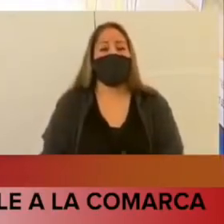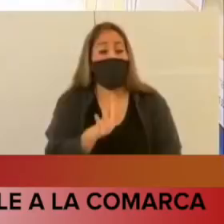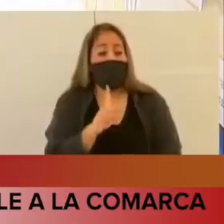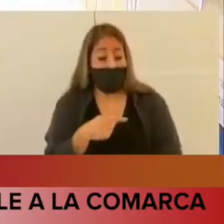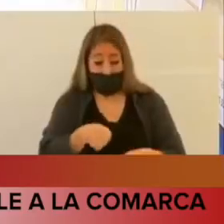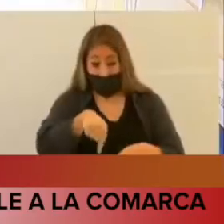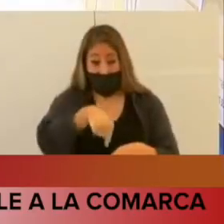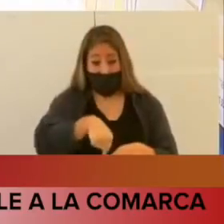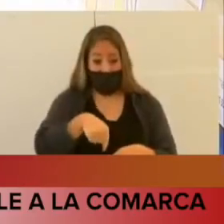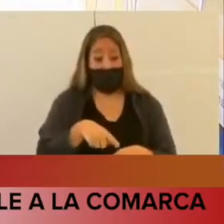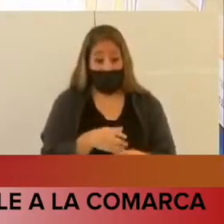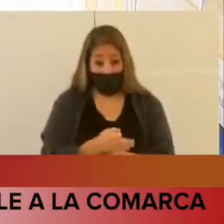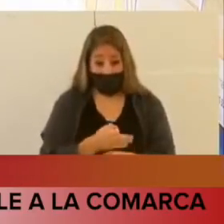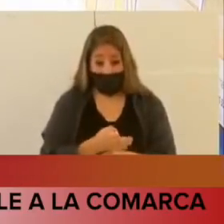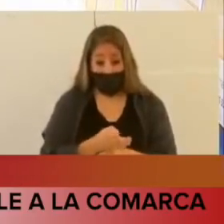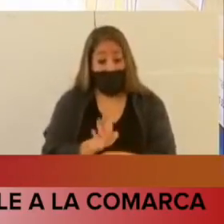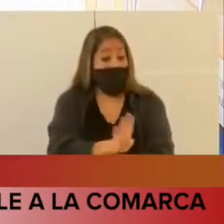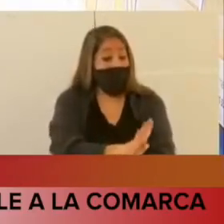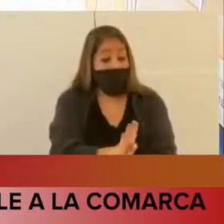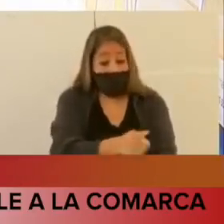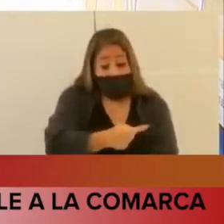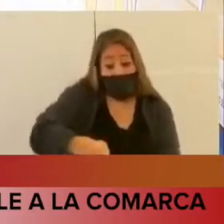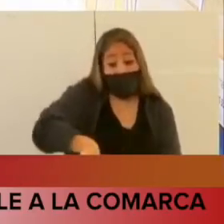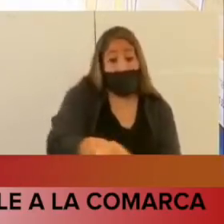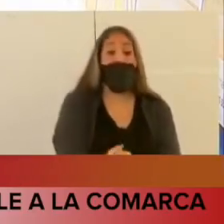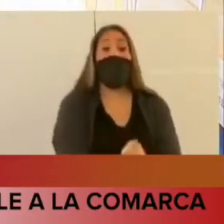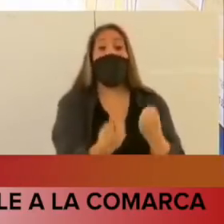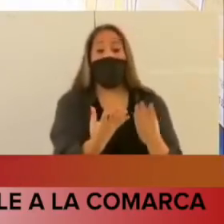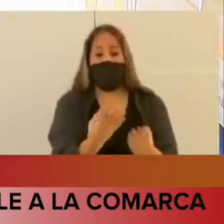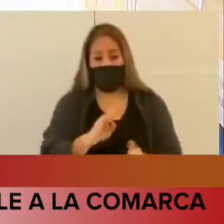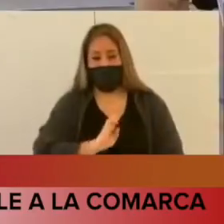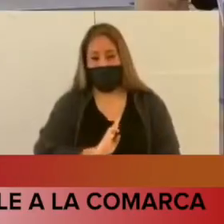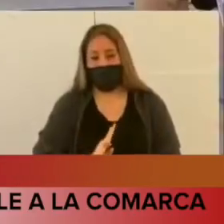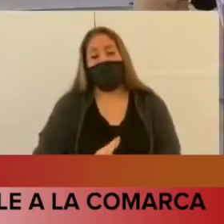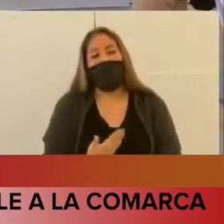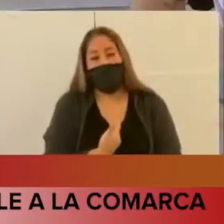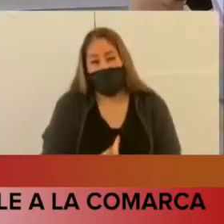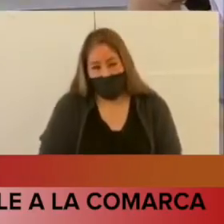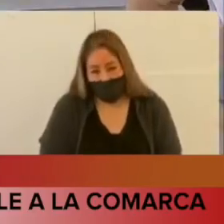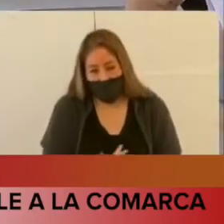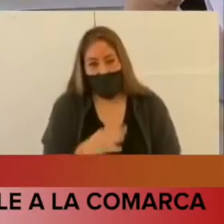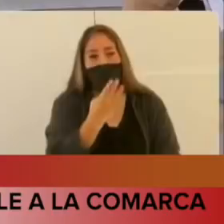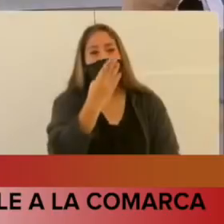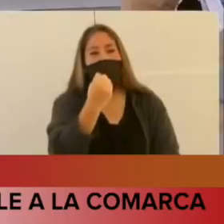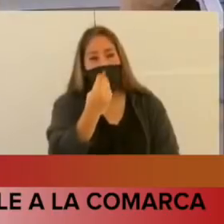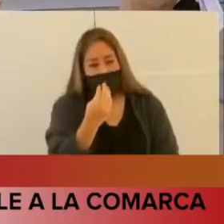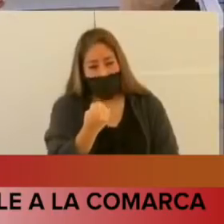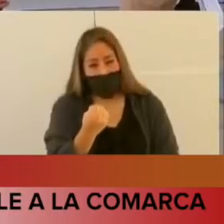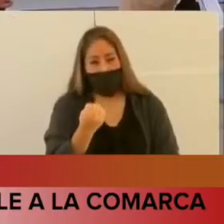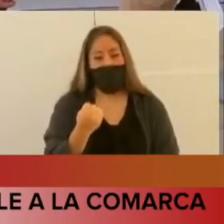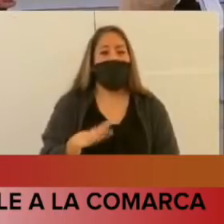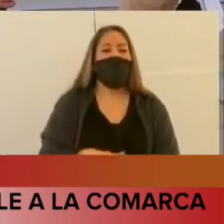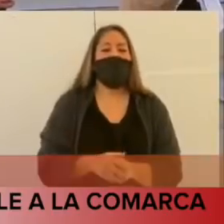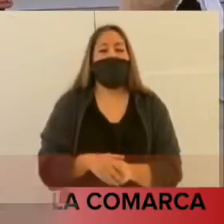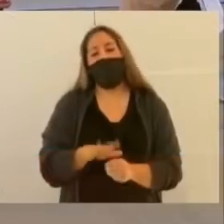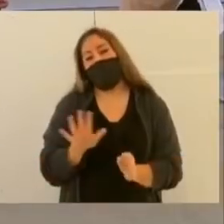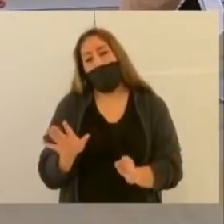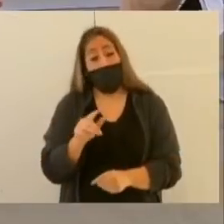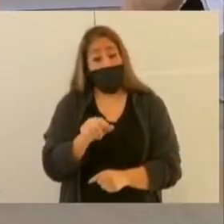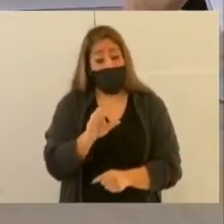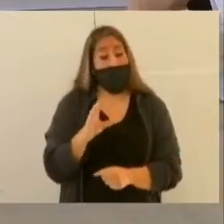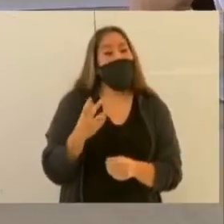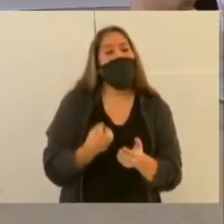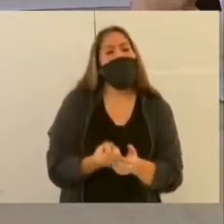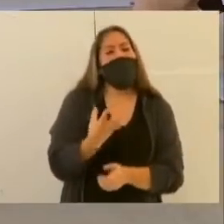beneficiará a 9 municipios de las entidades de Durango y Coahuila, 5 municipios en Durango y 5 municipios en